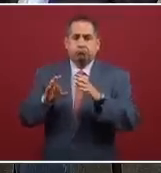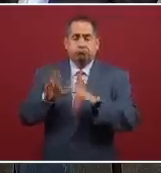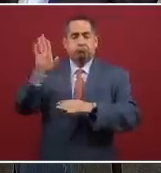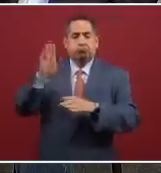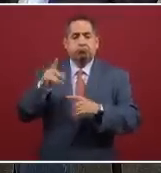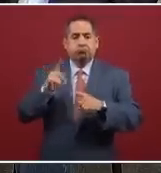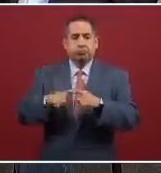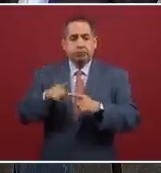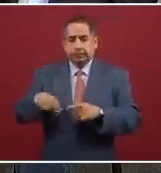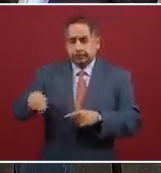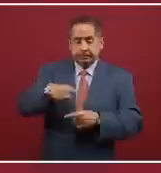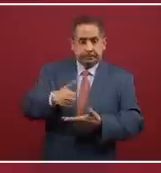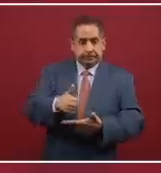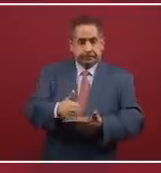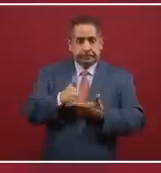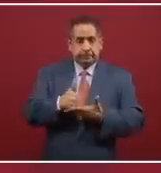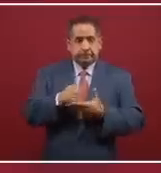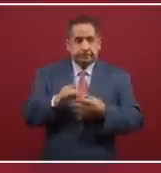ayudan